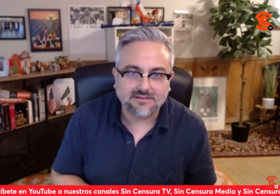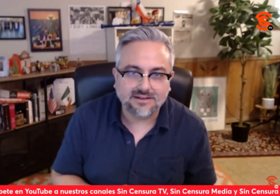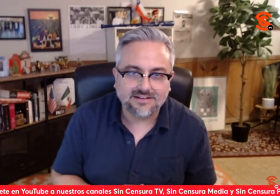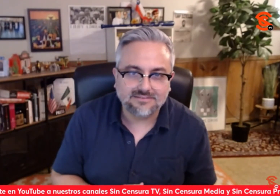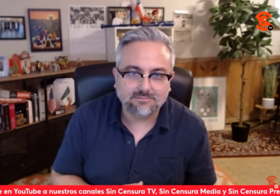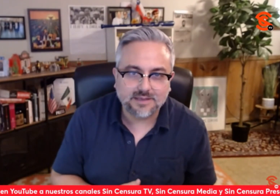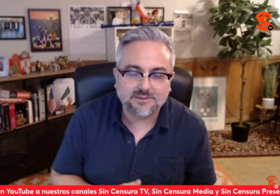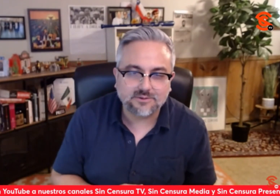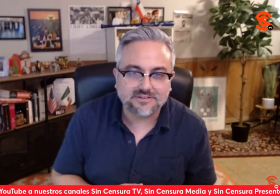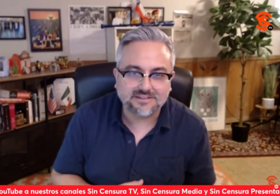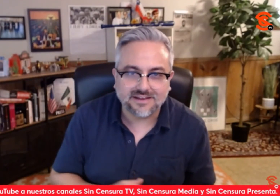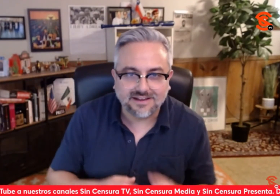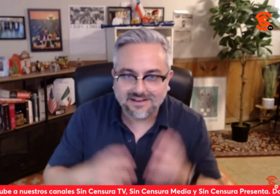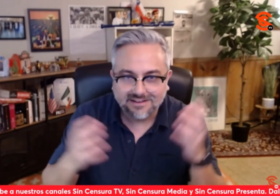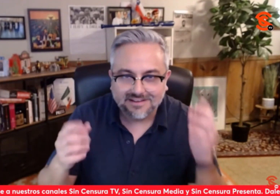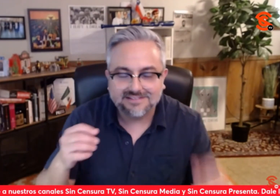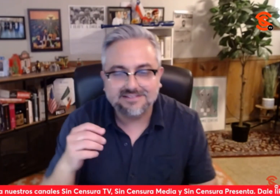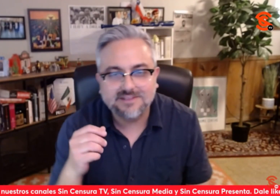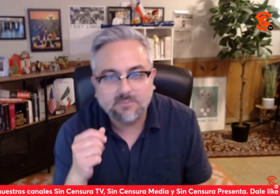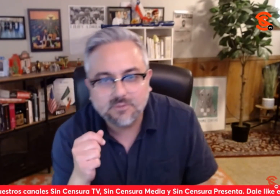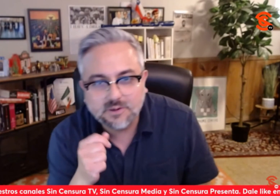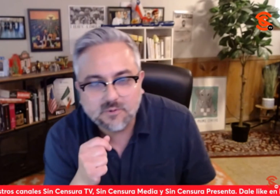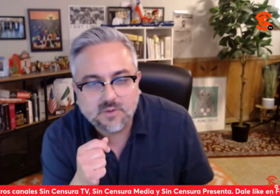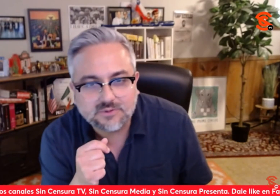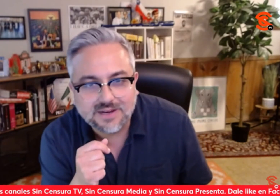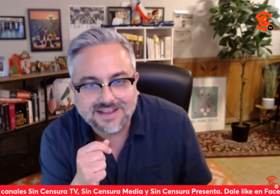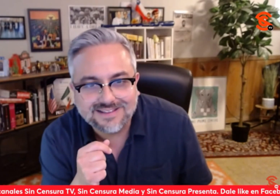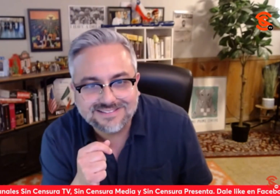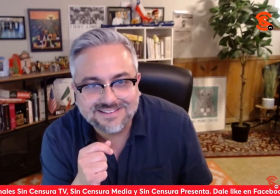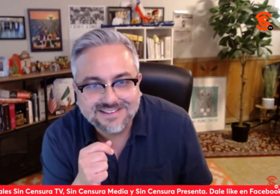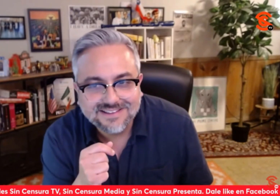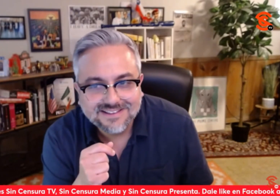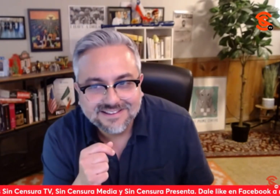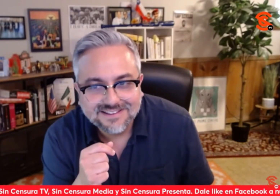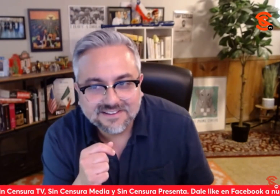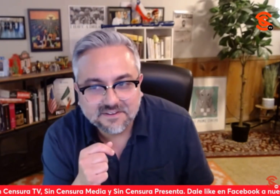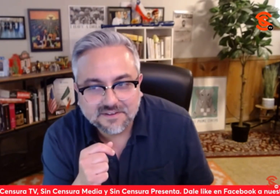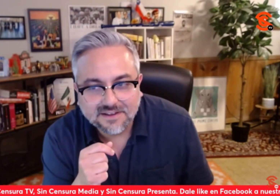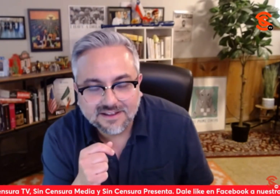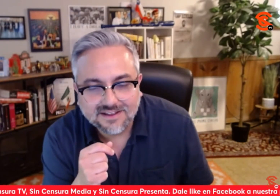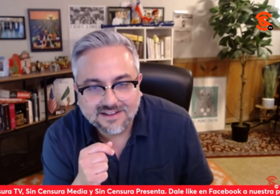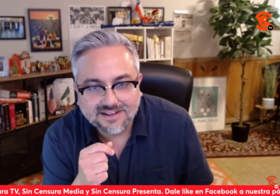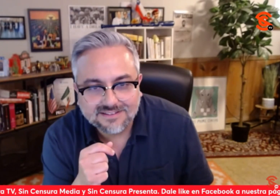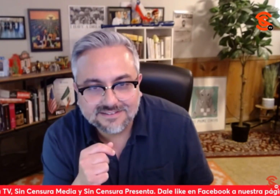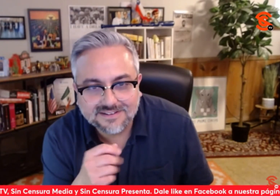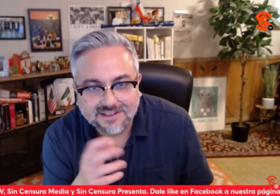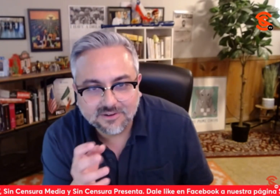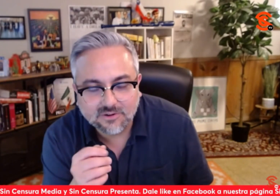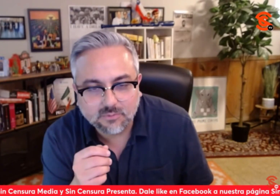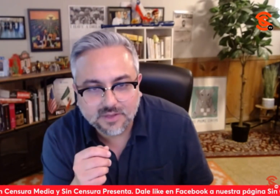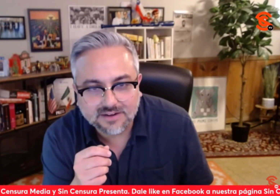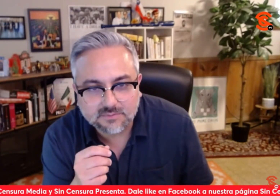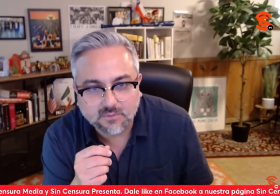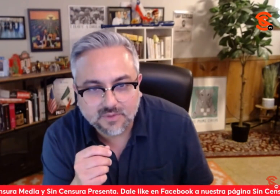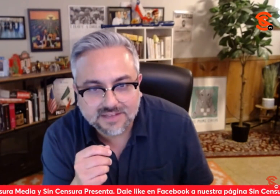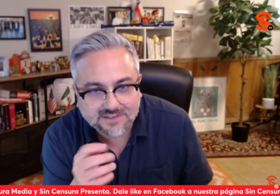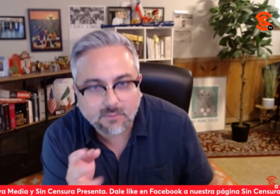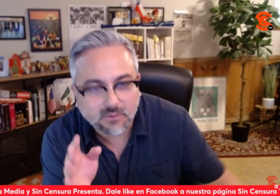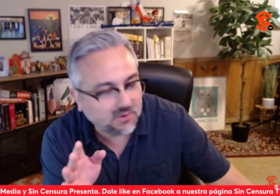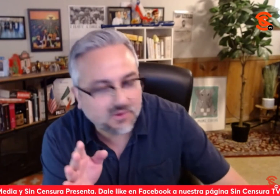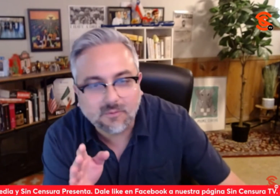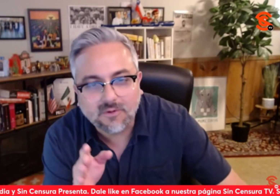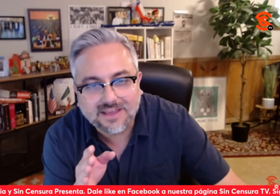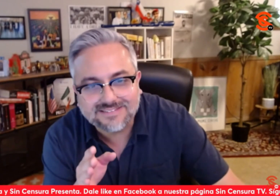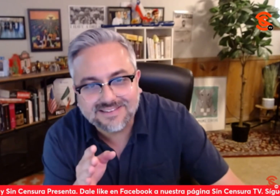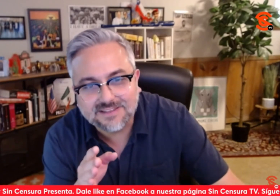al metro, dizque a intentar ponerle un 4 a la gente, a hacer que no les pudieran responder, así